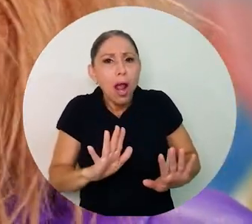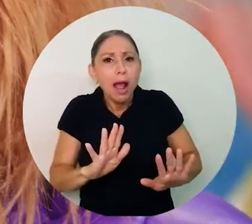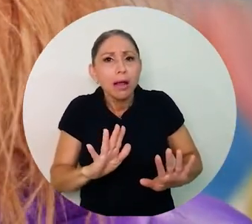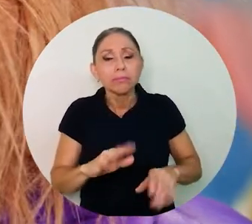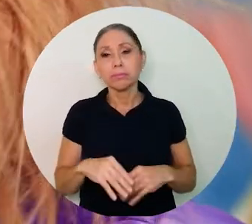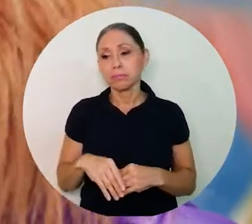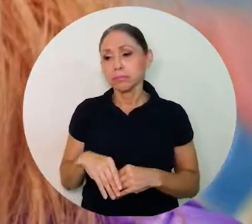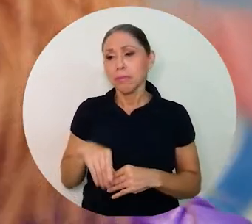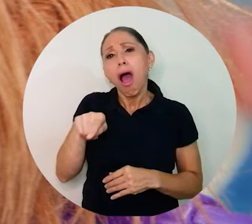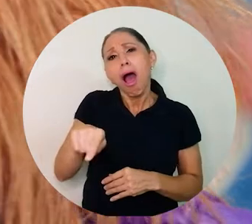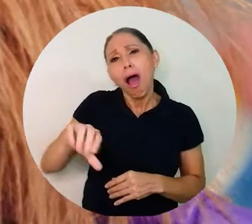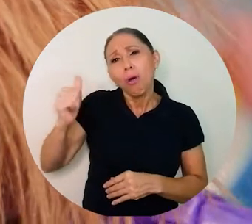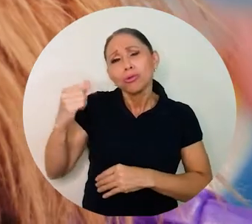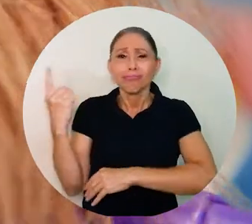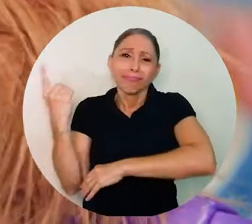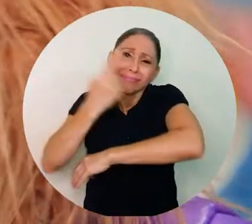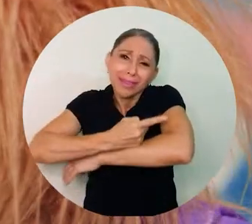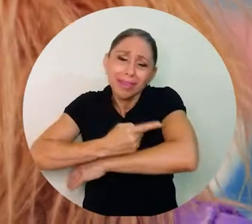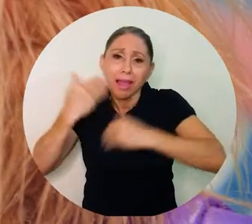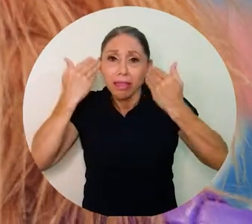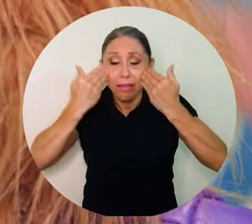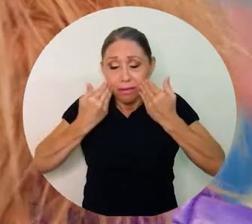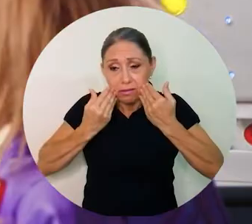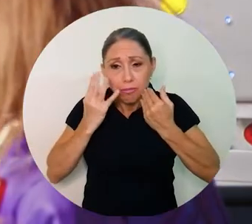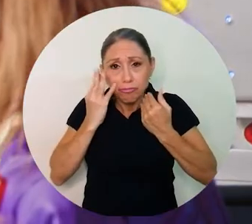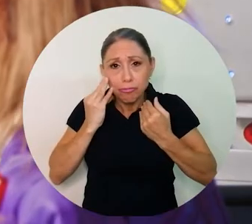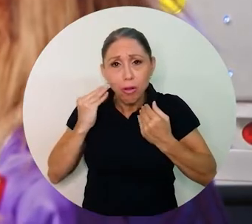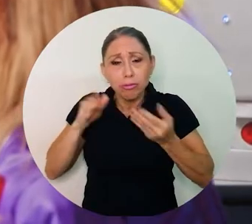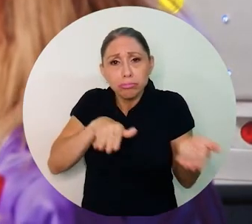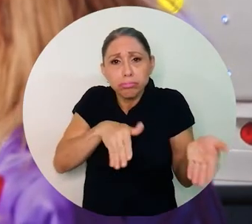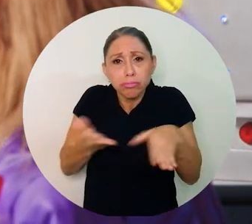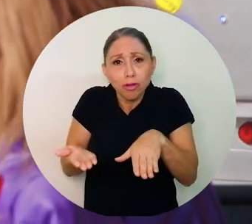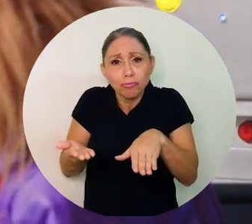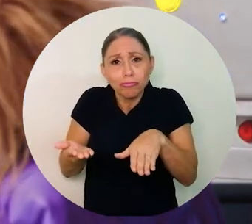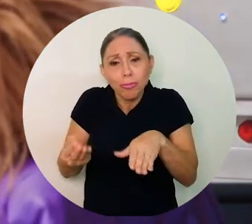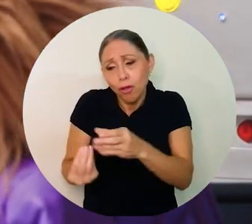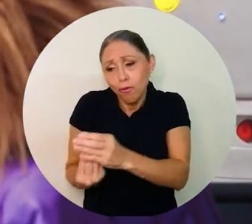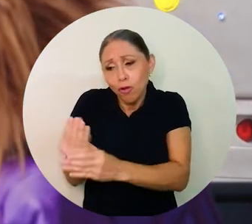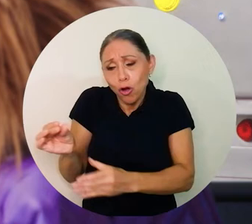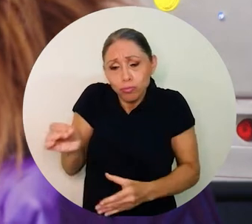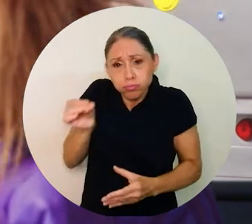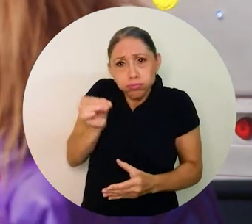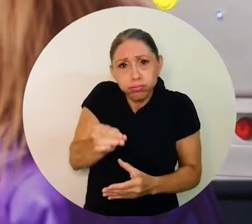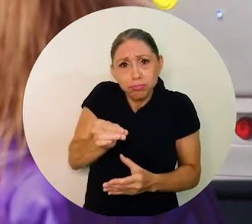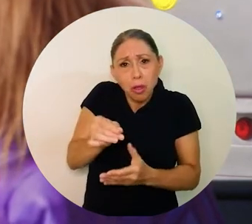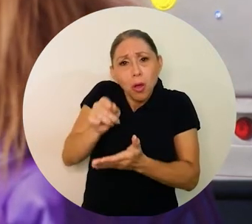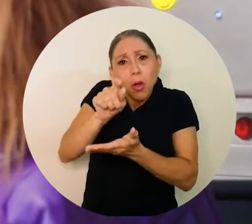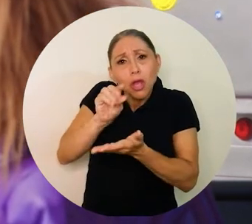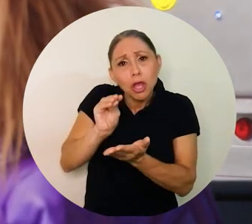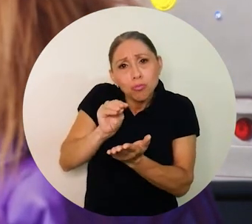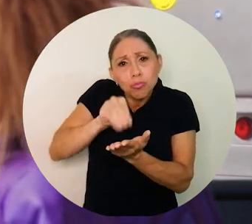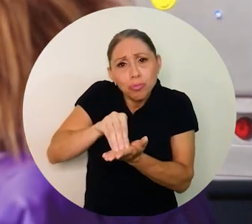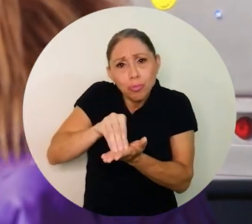Ay, este fue un día triste. Mi abuelo se murió. Entonces saqué una flor y le puse una partecita a la canción que le escribí.